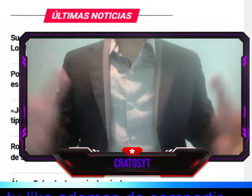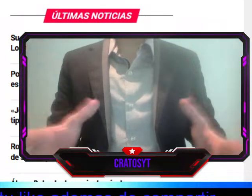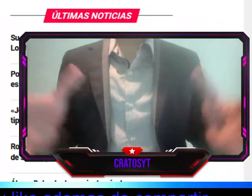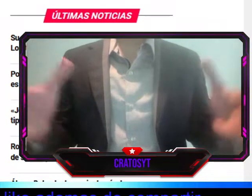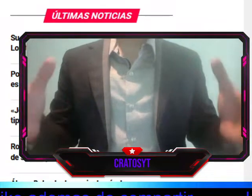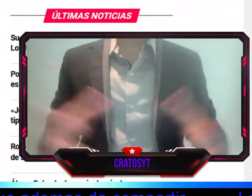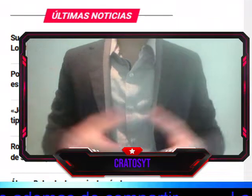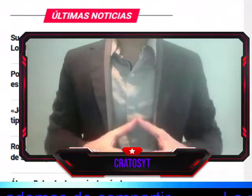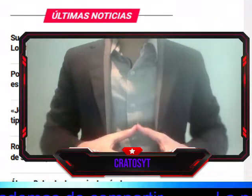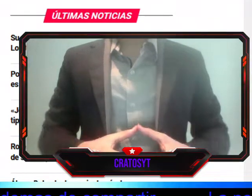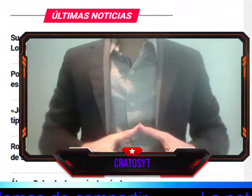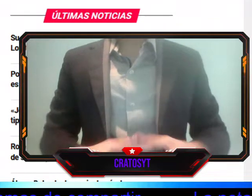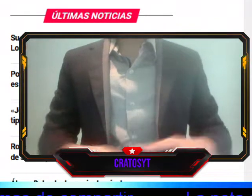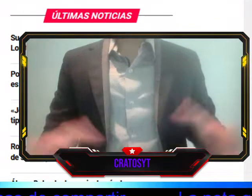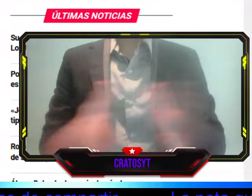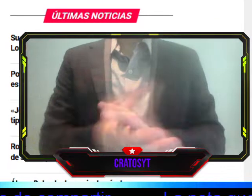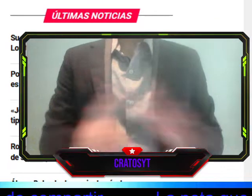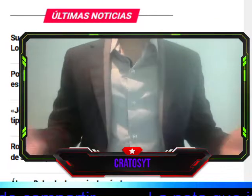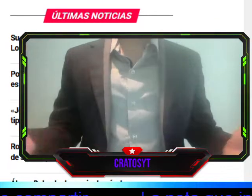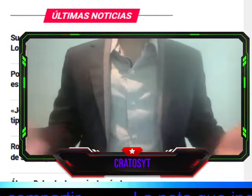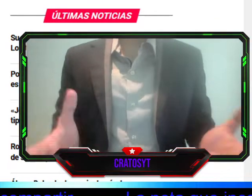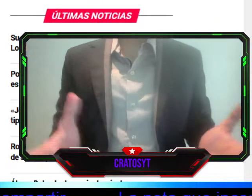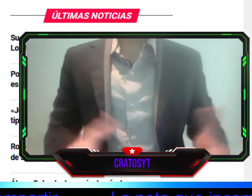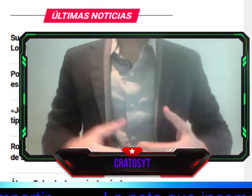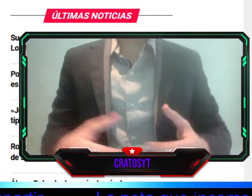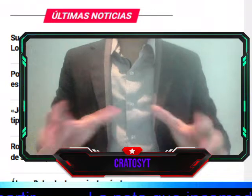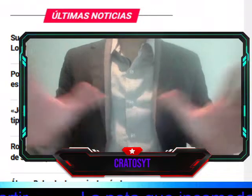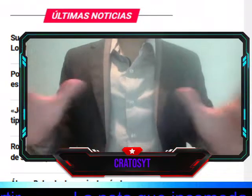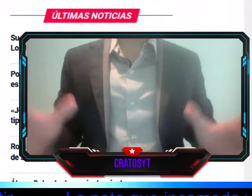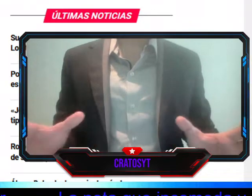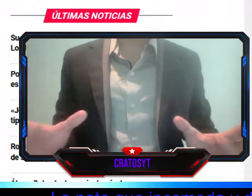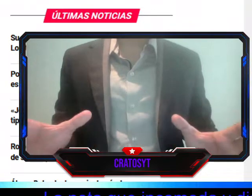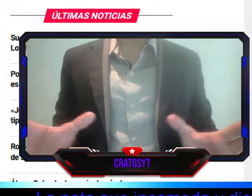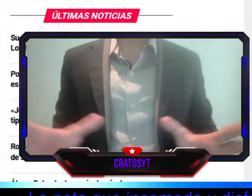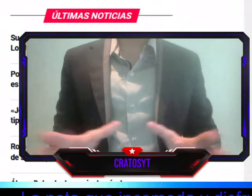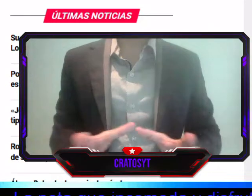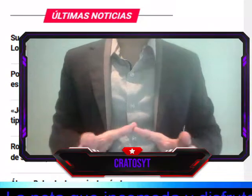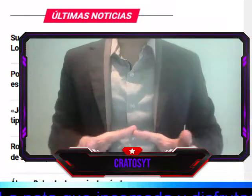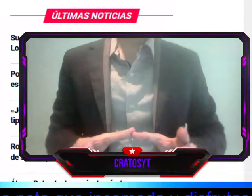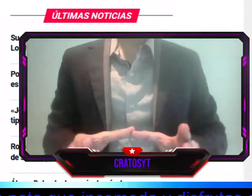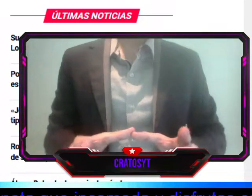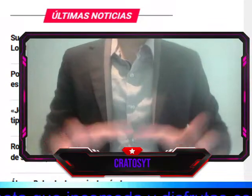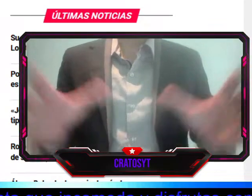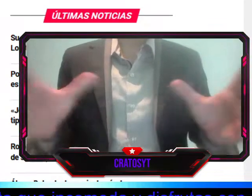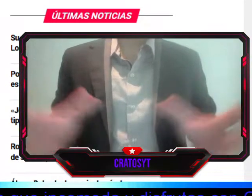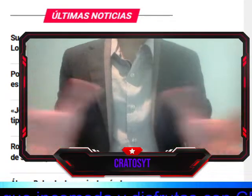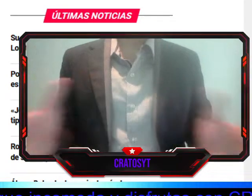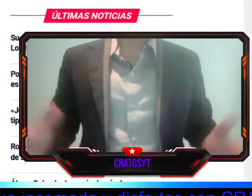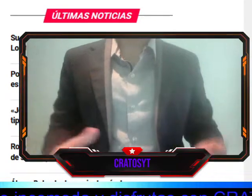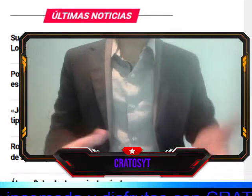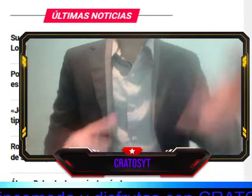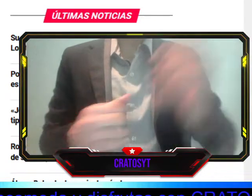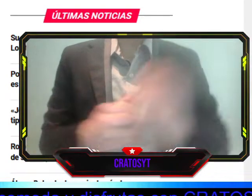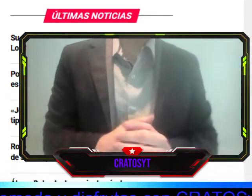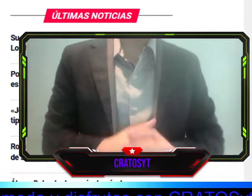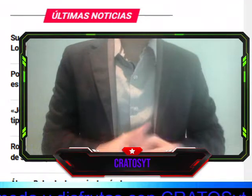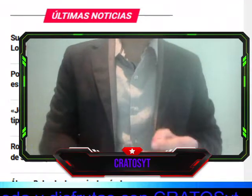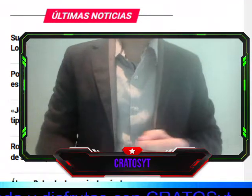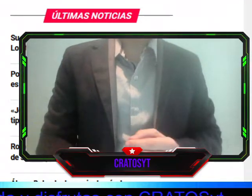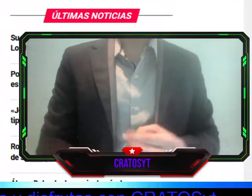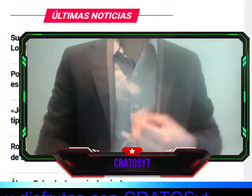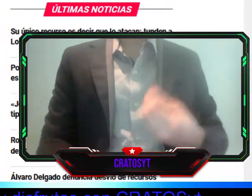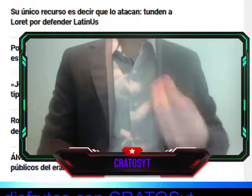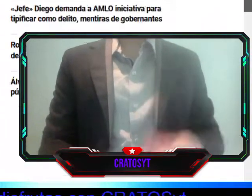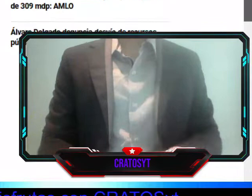idiota, que es Samuel García. Ahí hasta le aplaudió casi casi, y él no decía que al poder se le cuestiona y no se le aplaude, pues ahí estaba